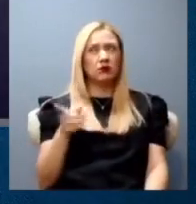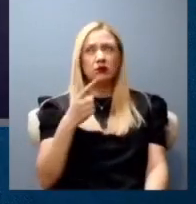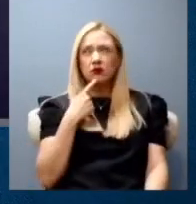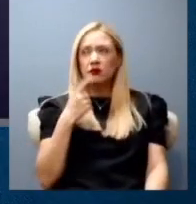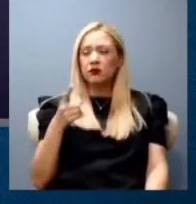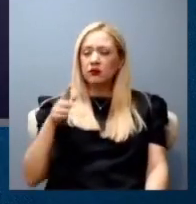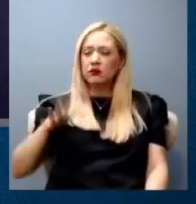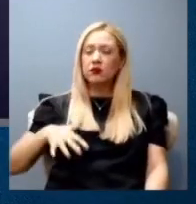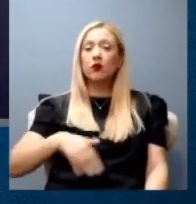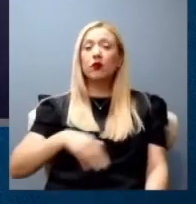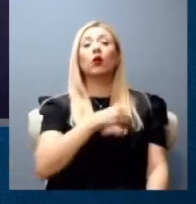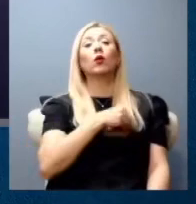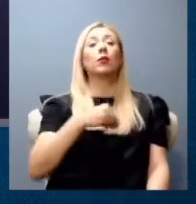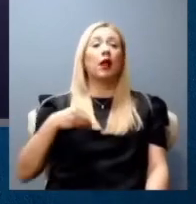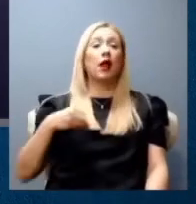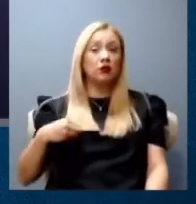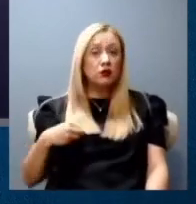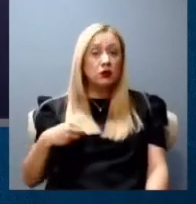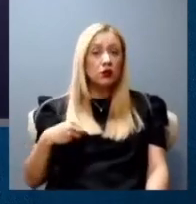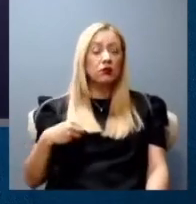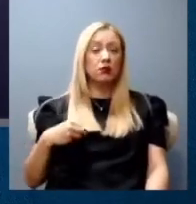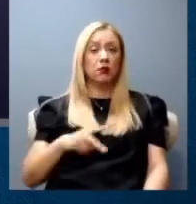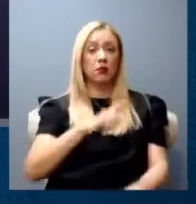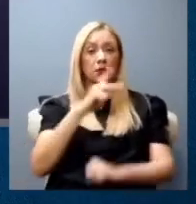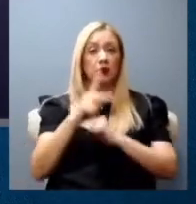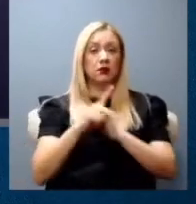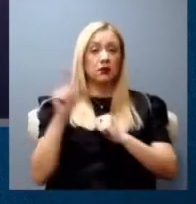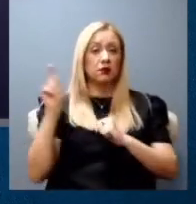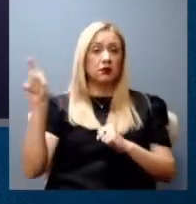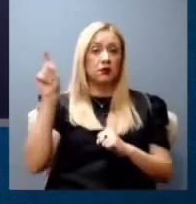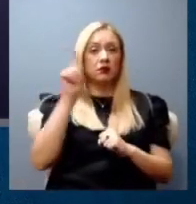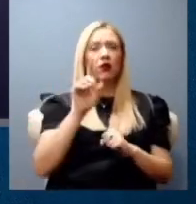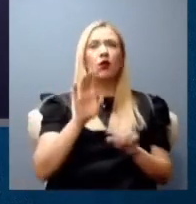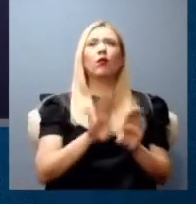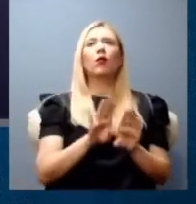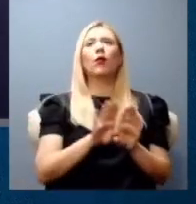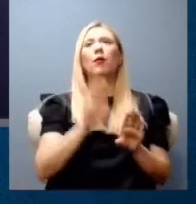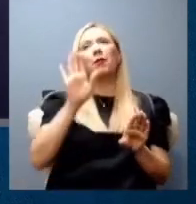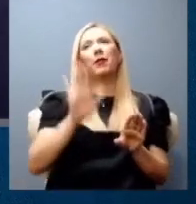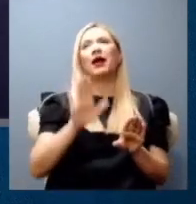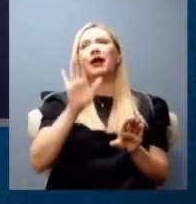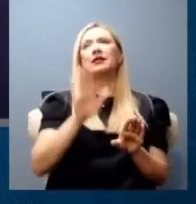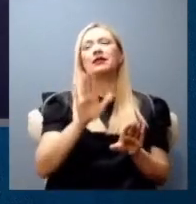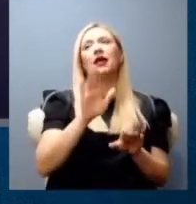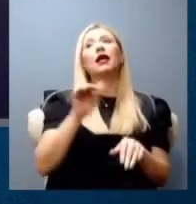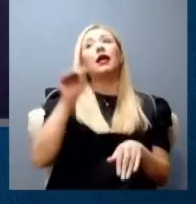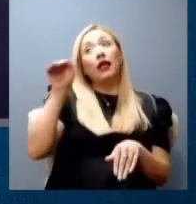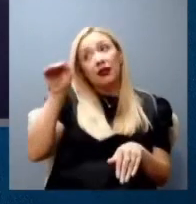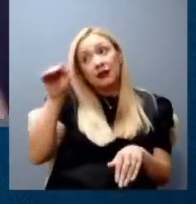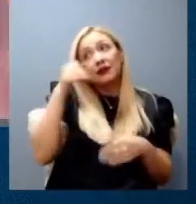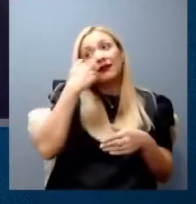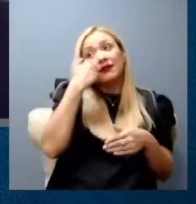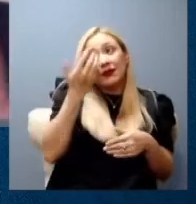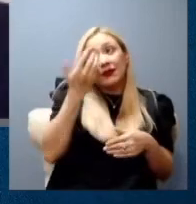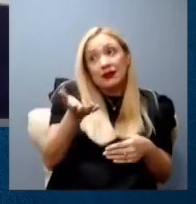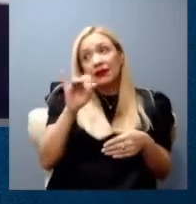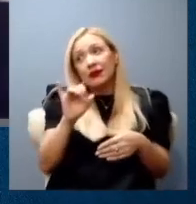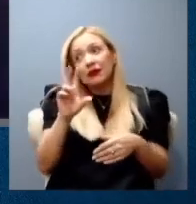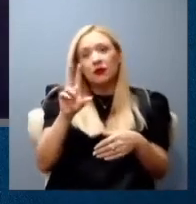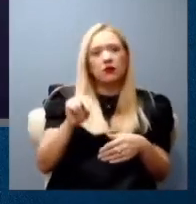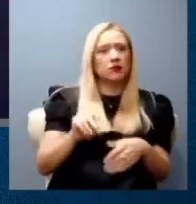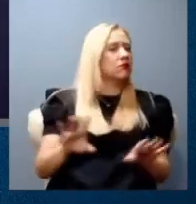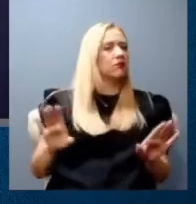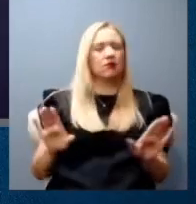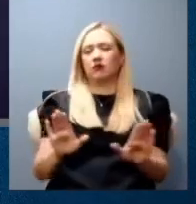es que son obligaciones estatales, digamos, no son llamadas a misa, como decimos en México, porque por lo menos en el artículo